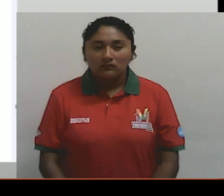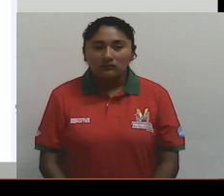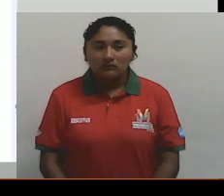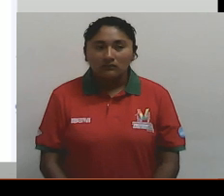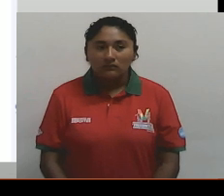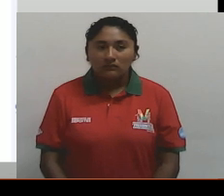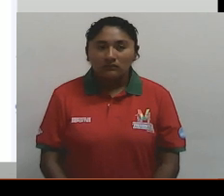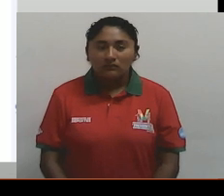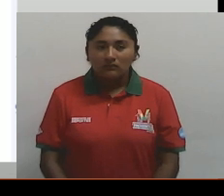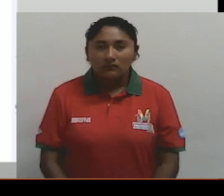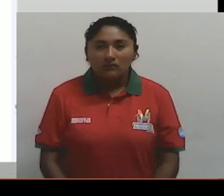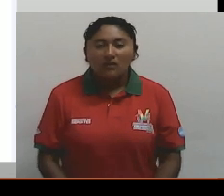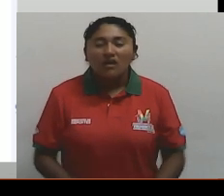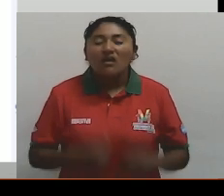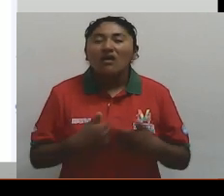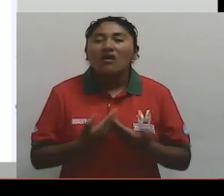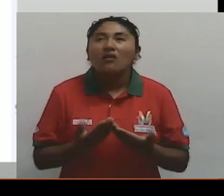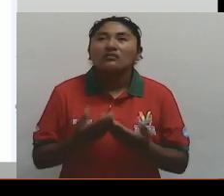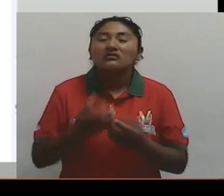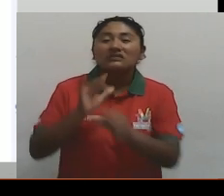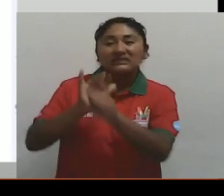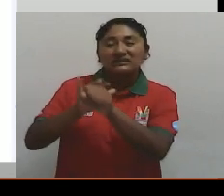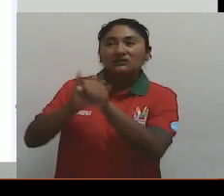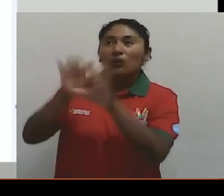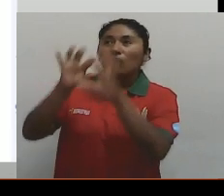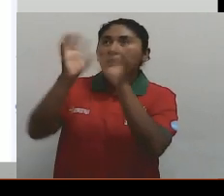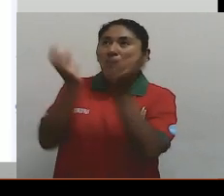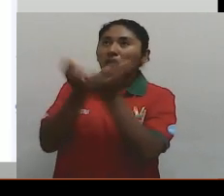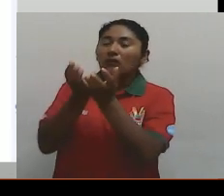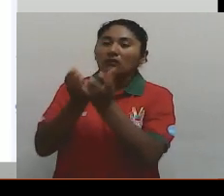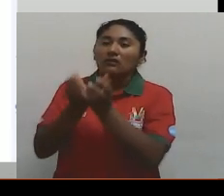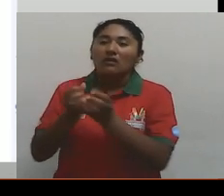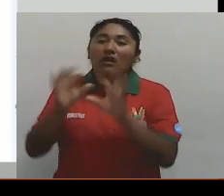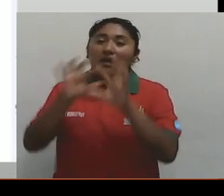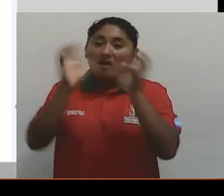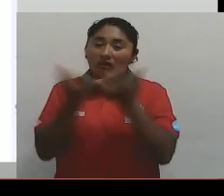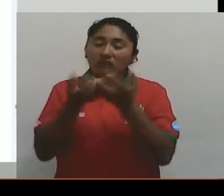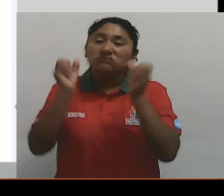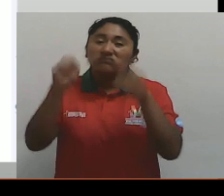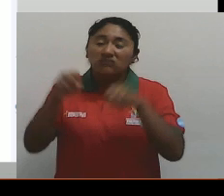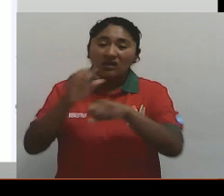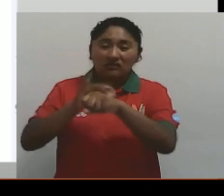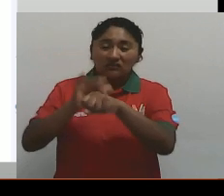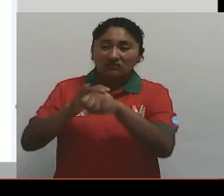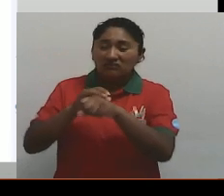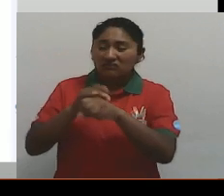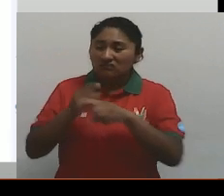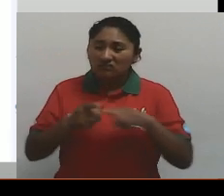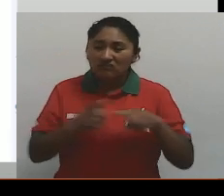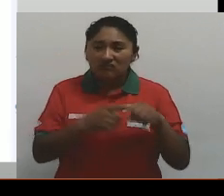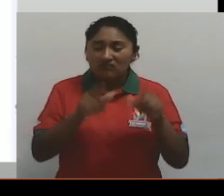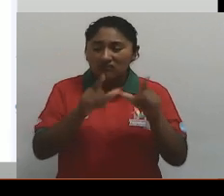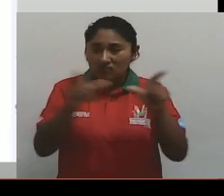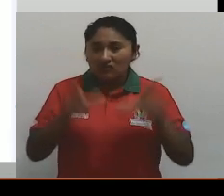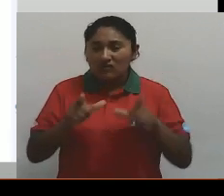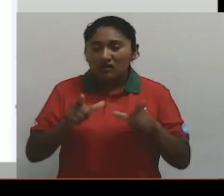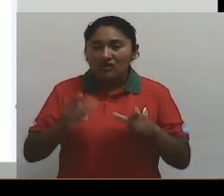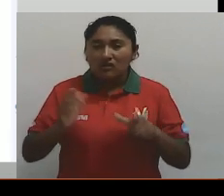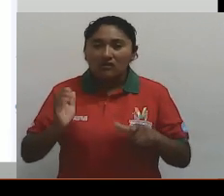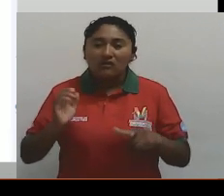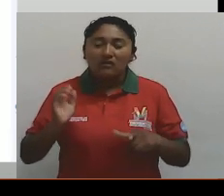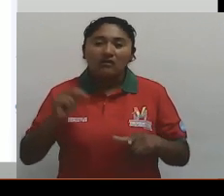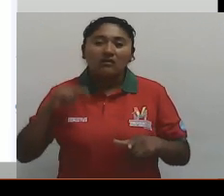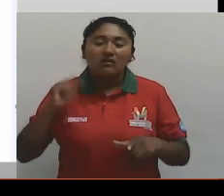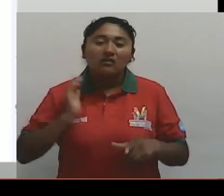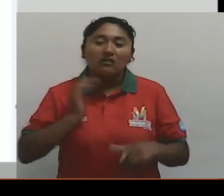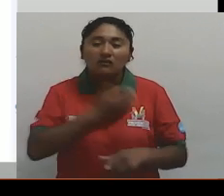Características del toque. El balón puede tocar cualquier parte del cuerpo. El balón no puede ser retenido ni lanzado, puede rebotar en